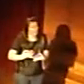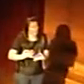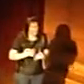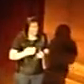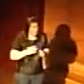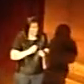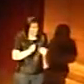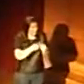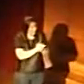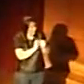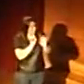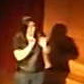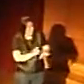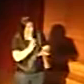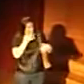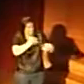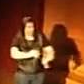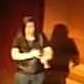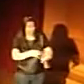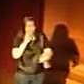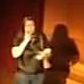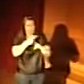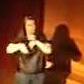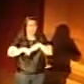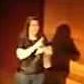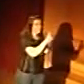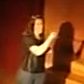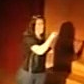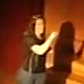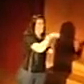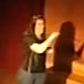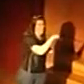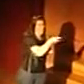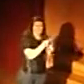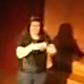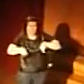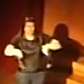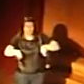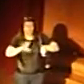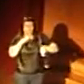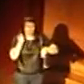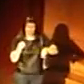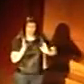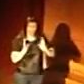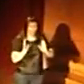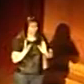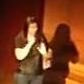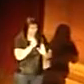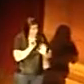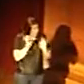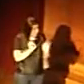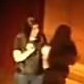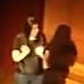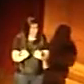fiel descriptor de lo que ve fíjense Qué diferencia con villamil eh Es decir es la misma es el mismo momento son los mismos años pero